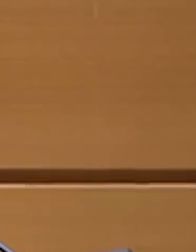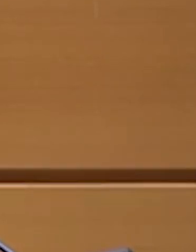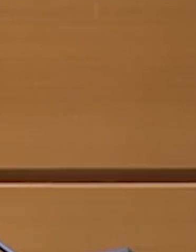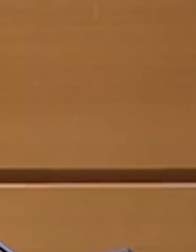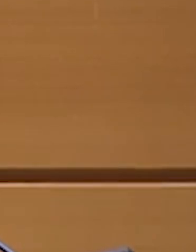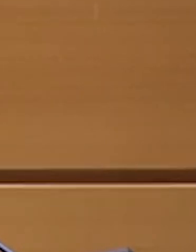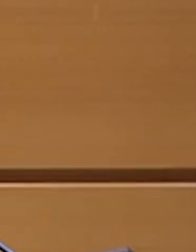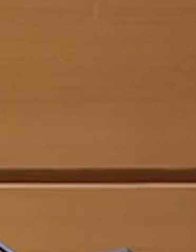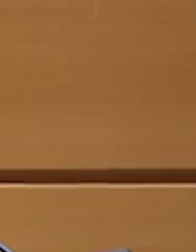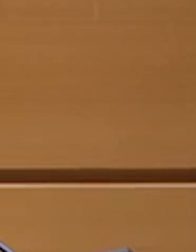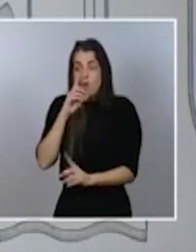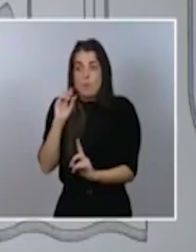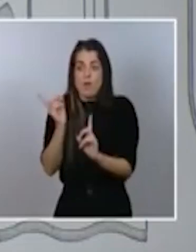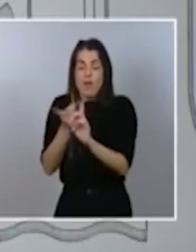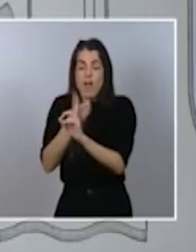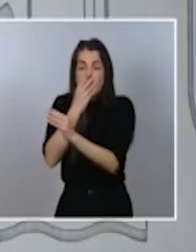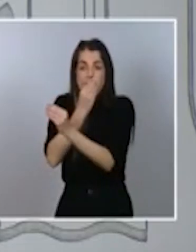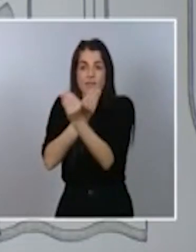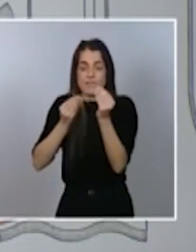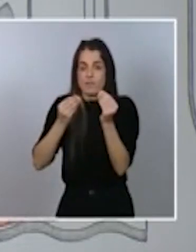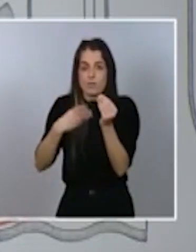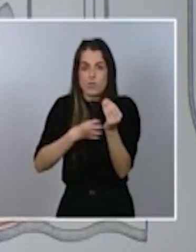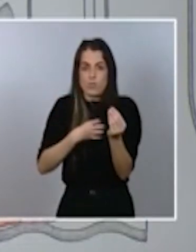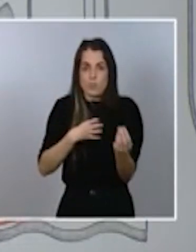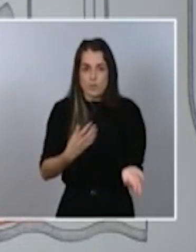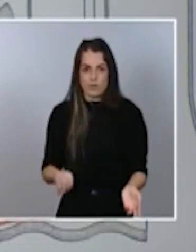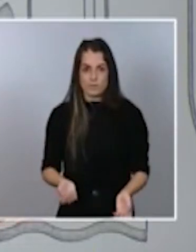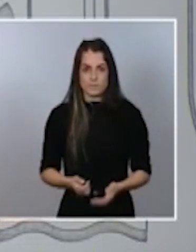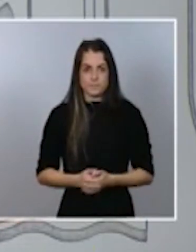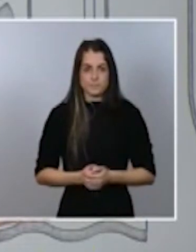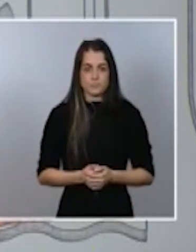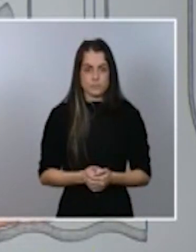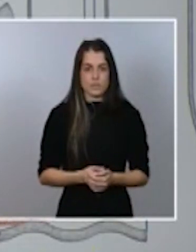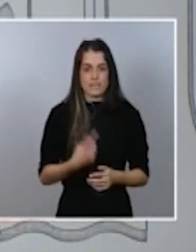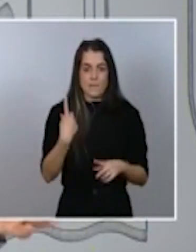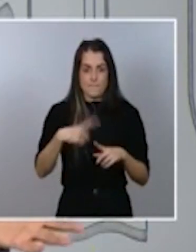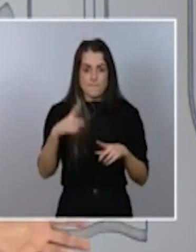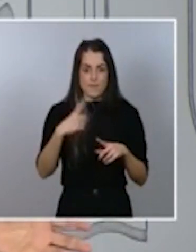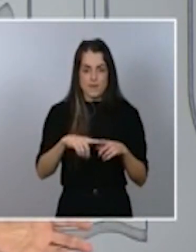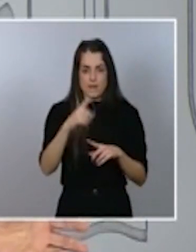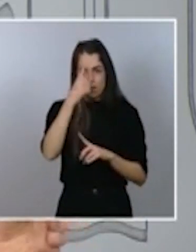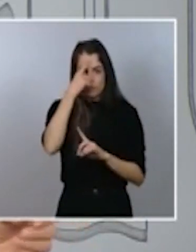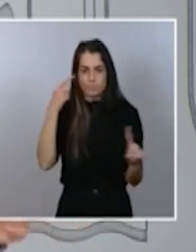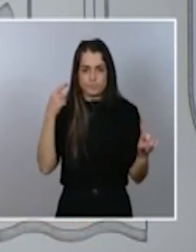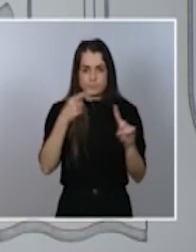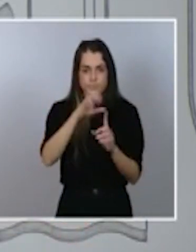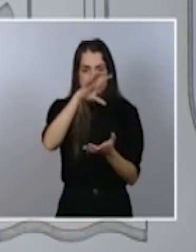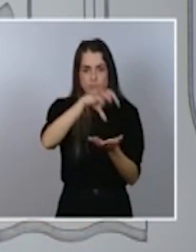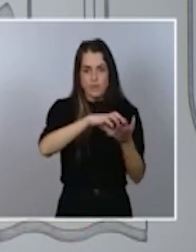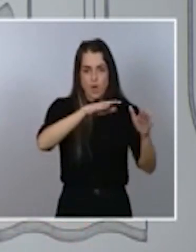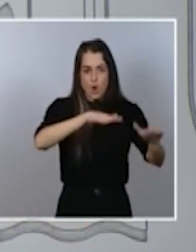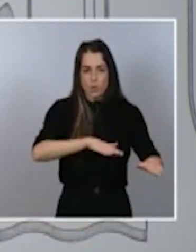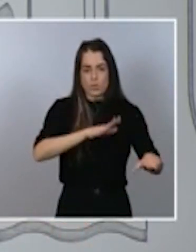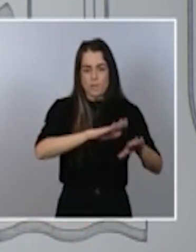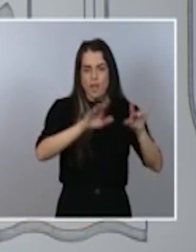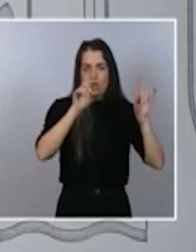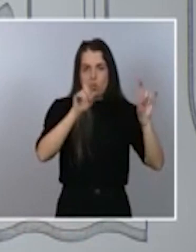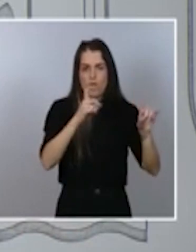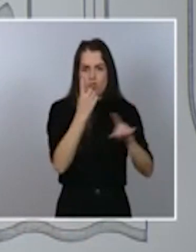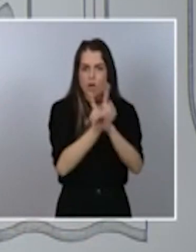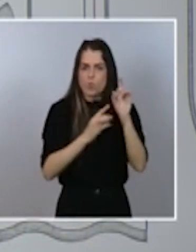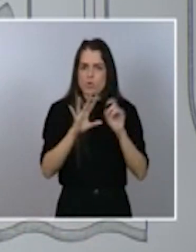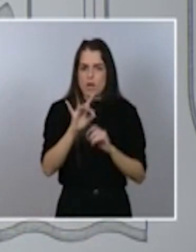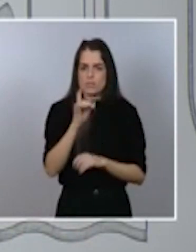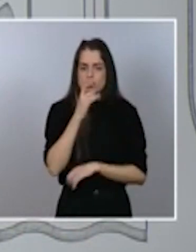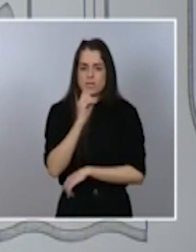plenaria. Hay bienes claramente dedicados al culto y a la educación y que hay bienes inscritos que